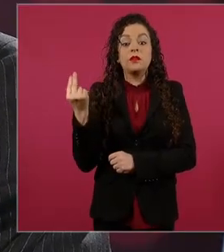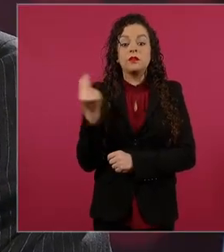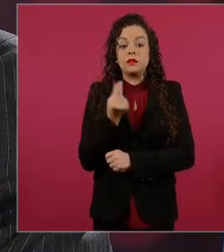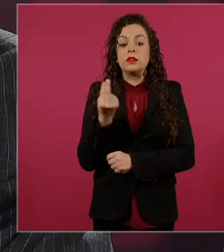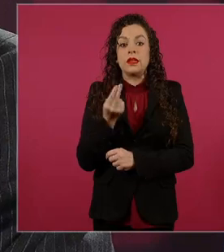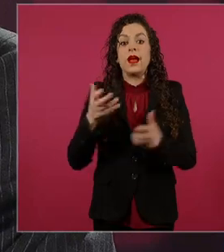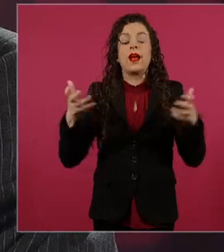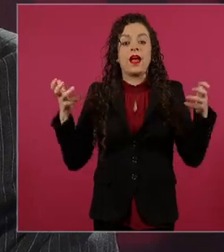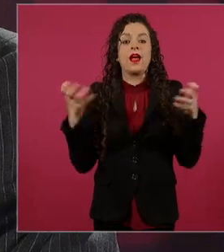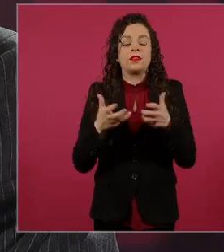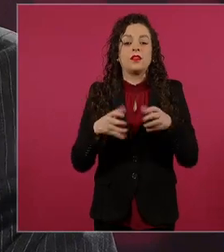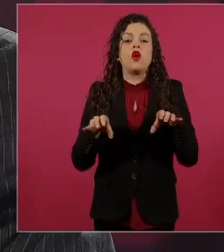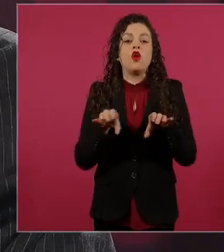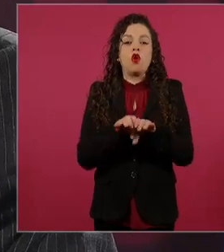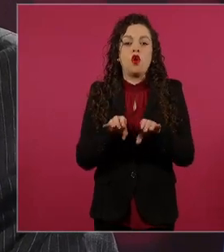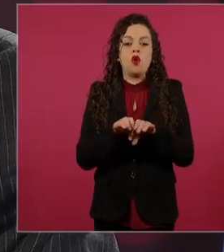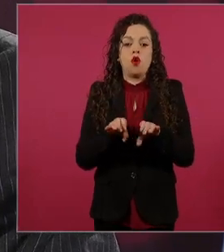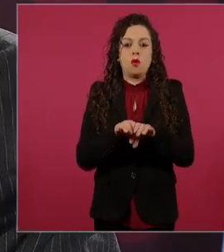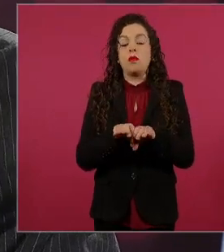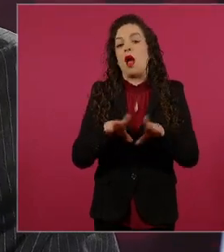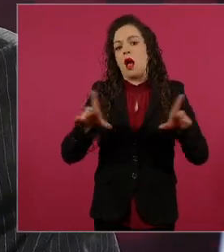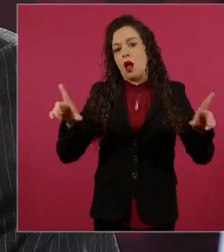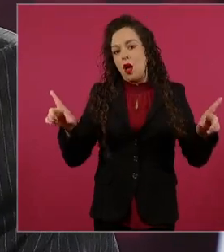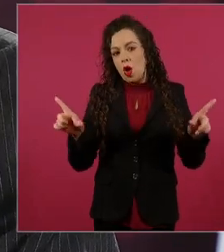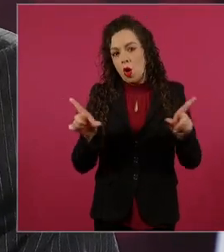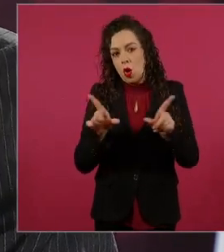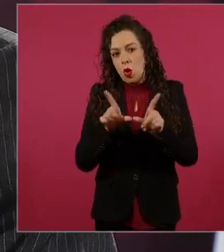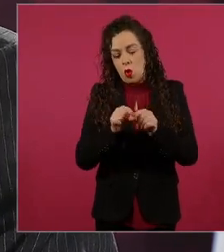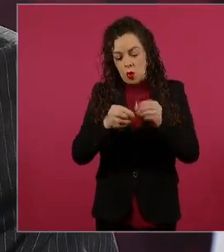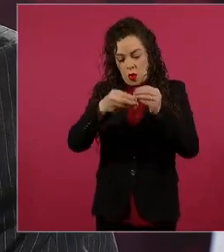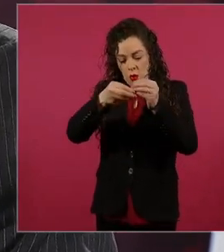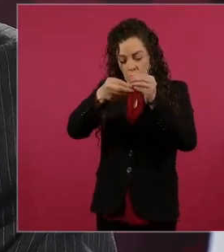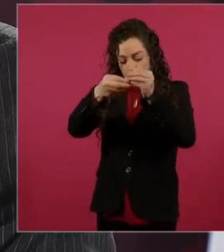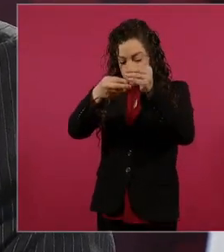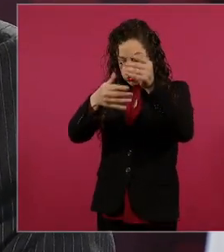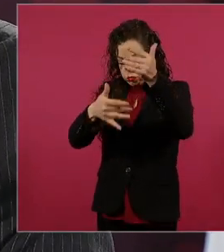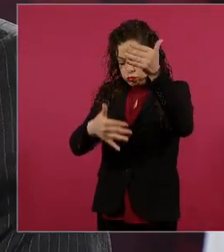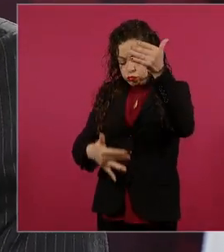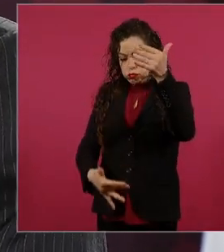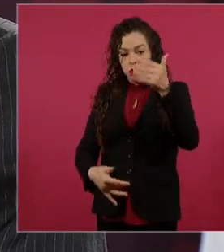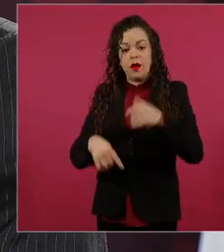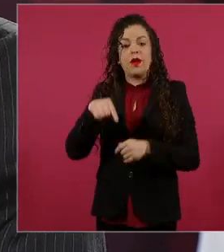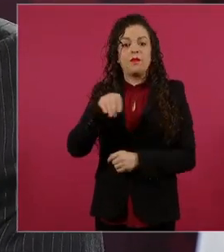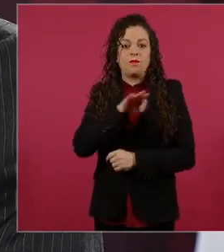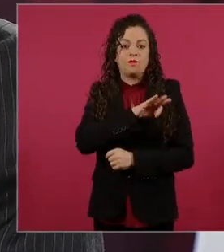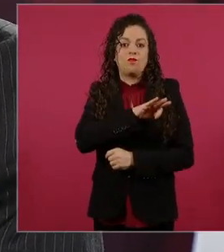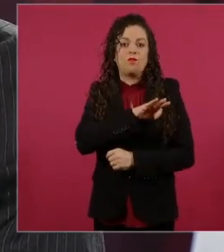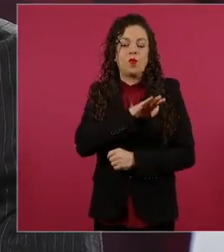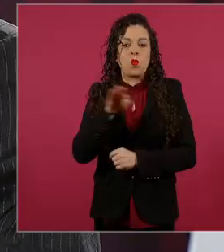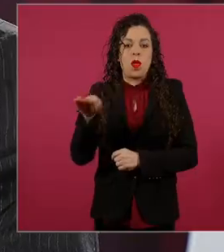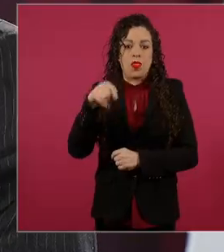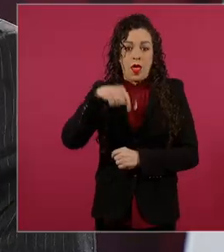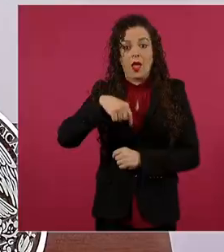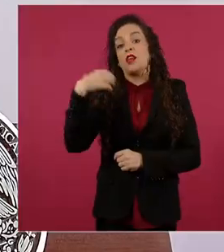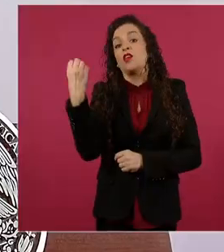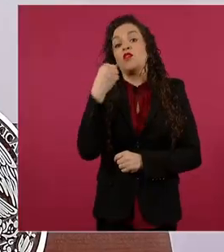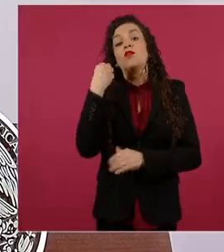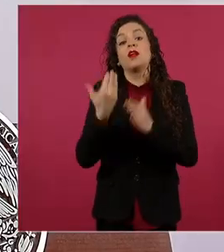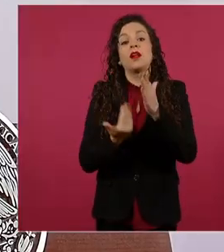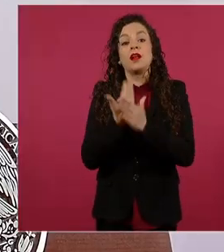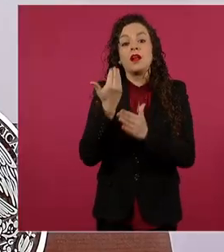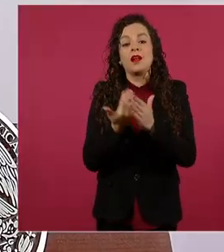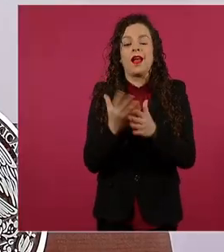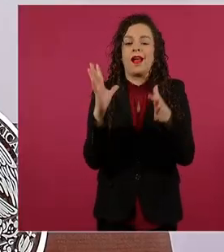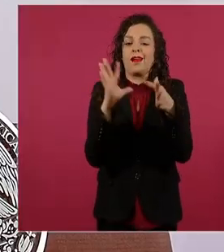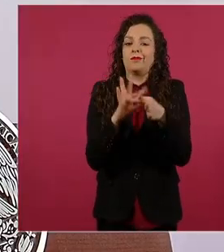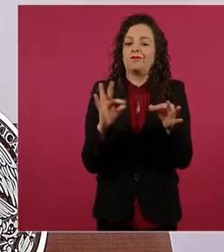una síntesis, un resumen, y aquí tenemos posibilidad de ampliar un poco más la